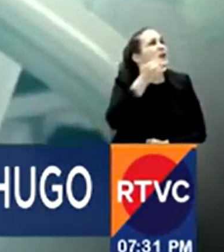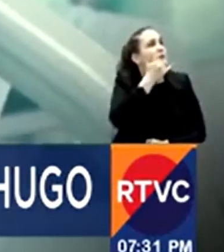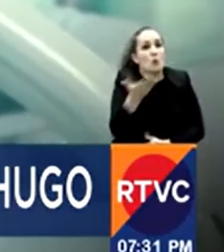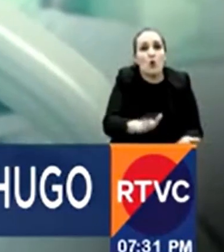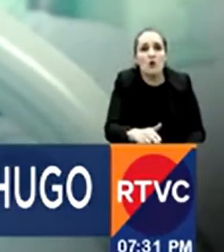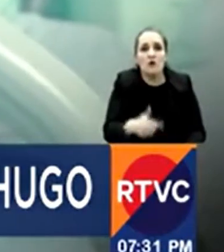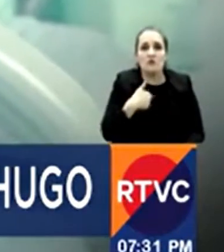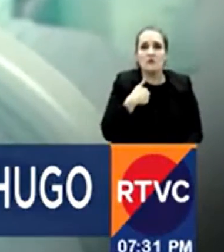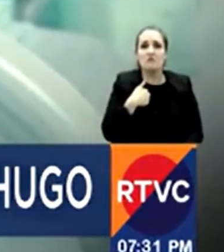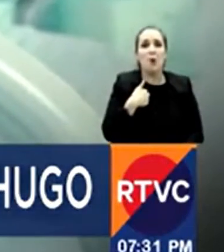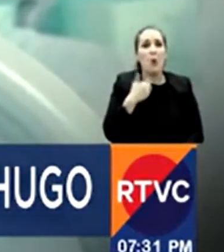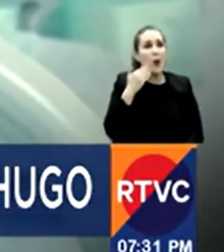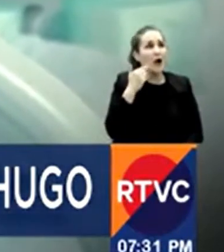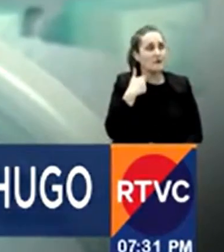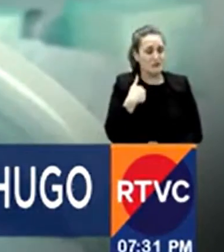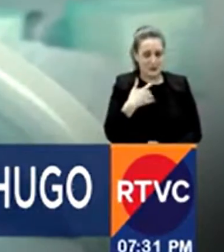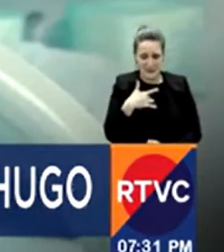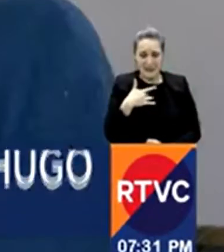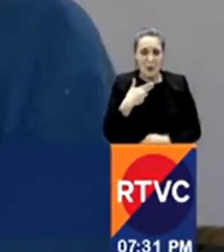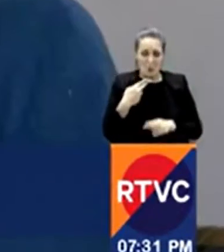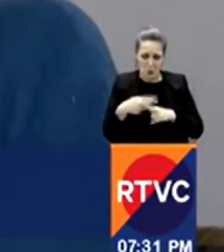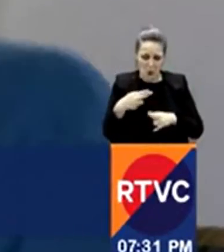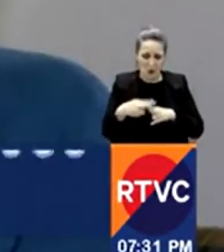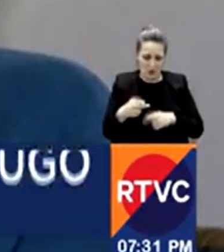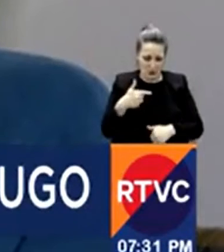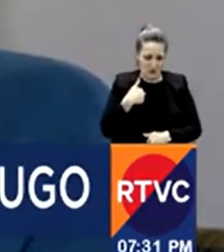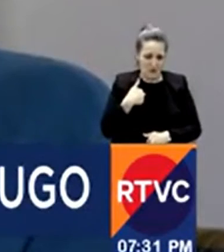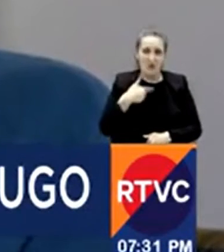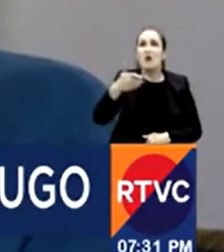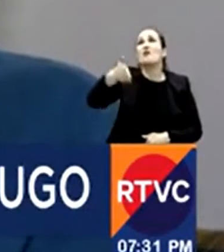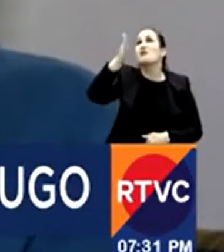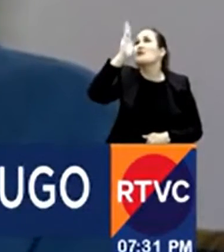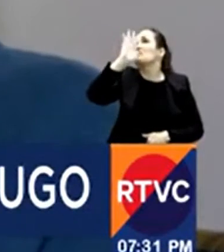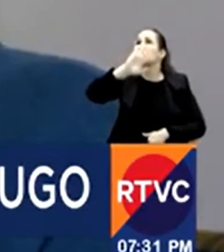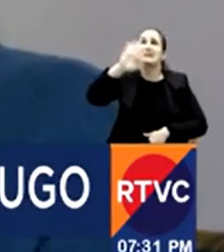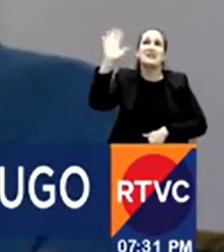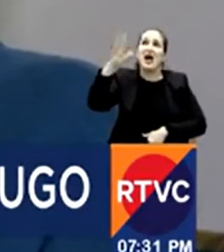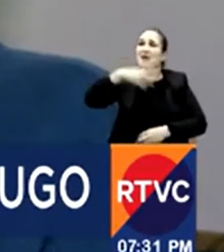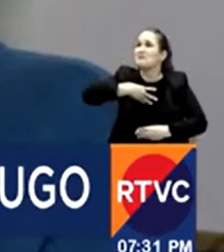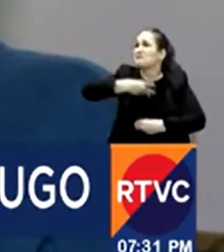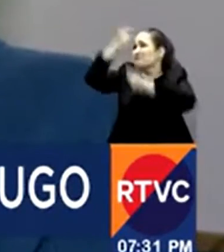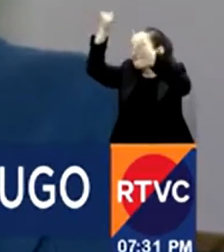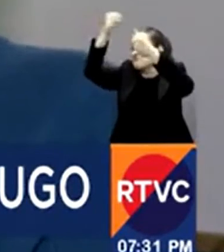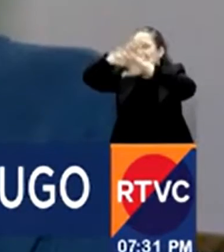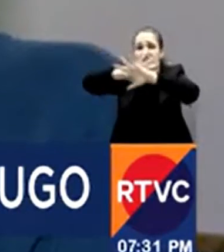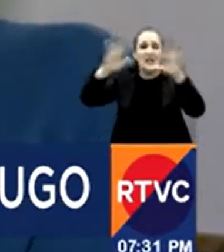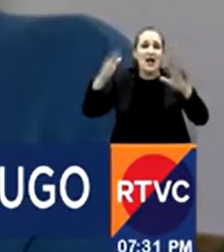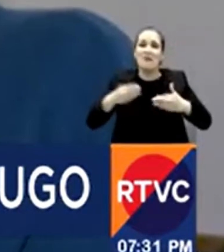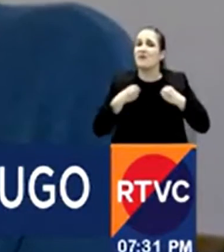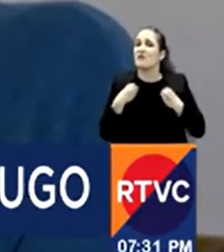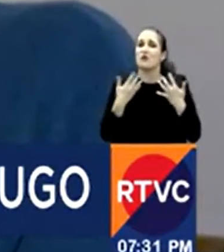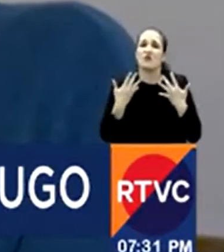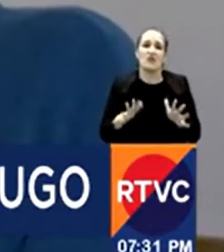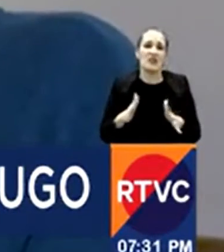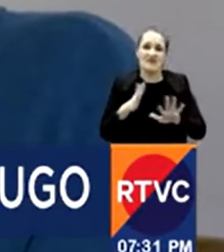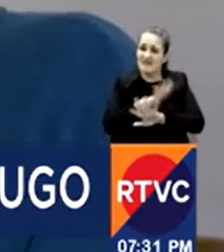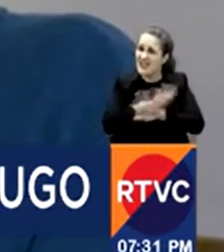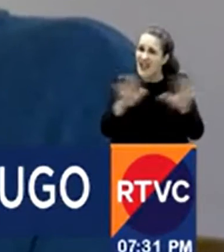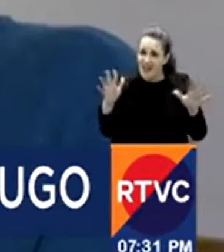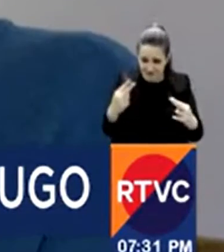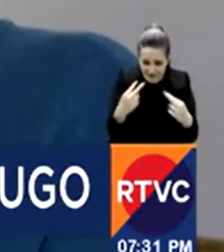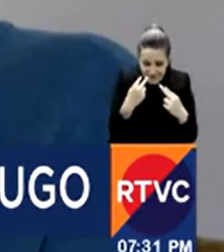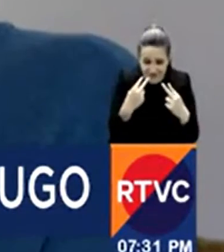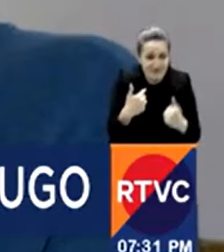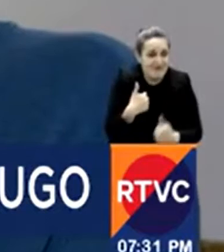a mí? Porque yo ya empecé a pedirle a Dios que me llevara. Yo ya no quiero vivir. Mire cómo me dejó.